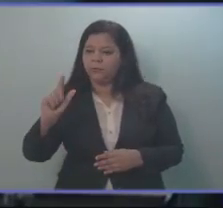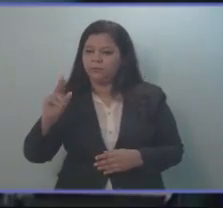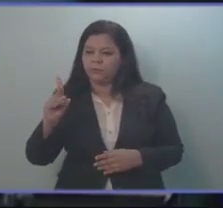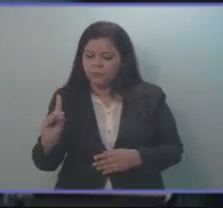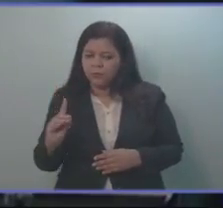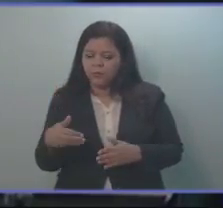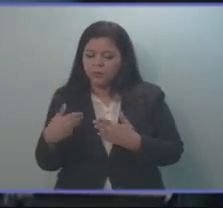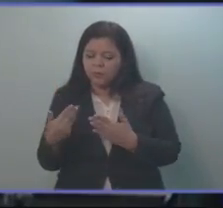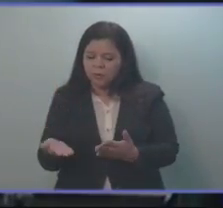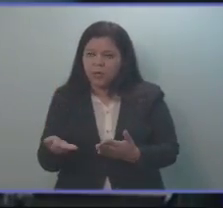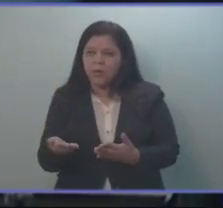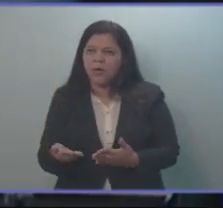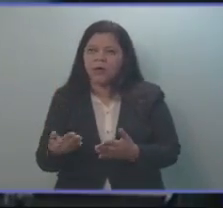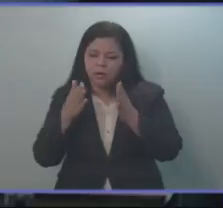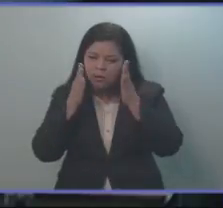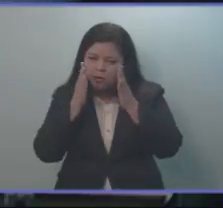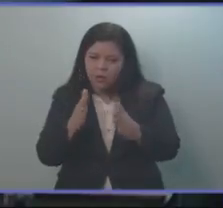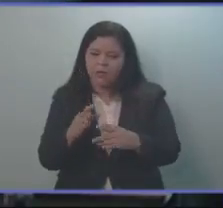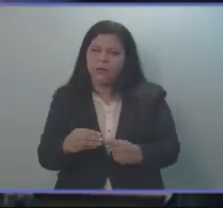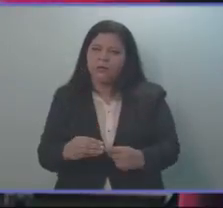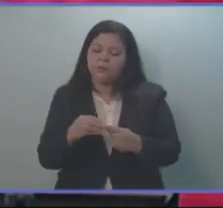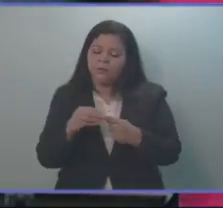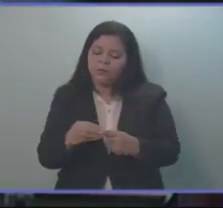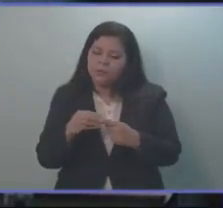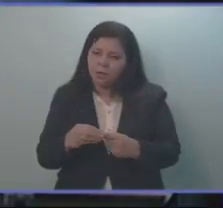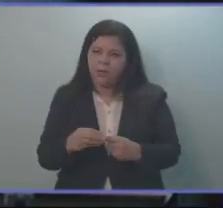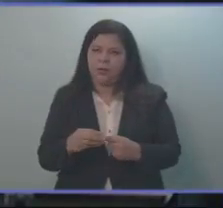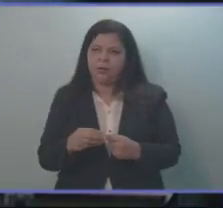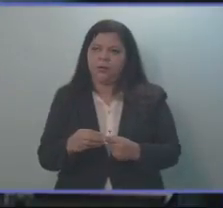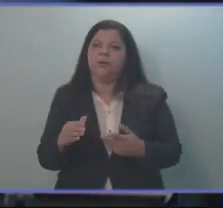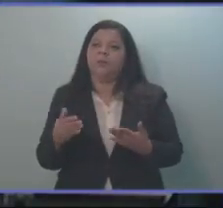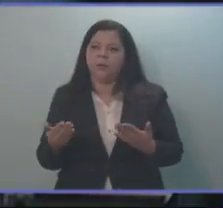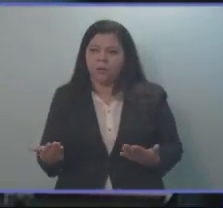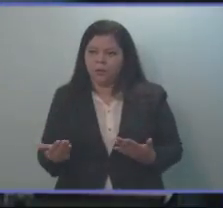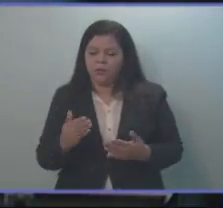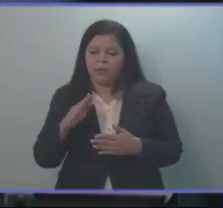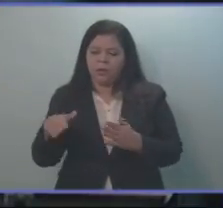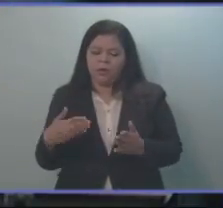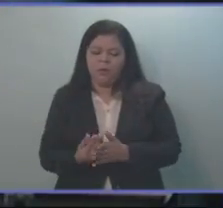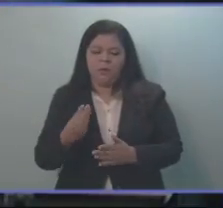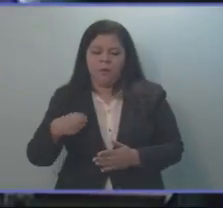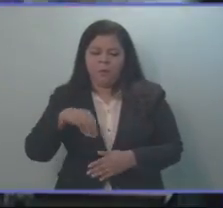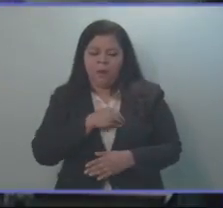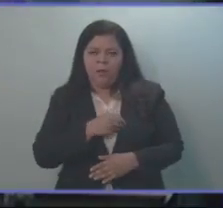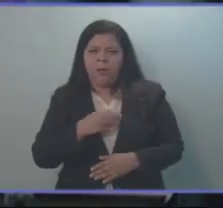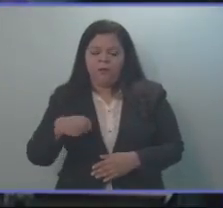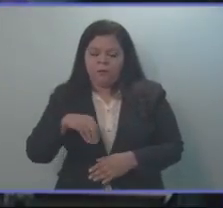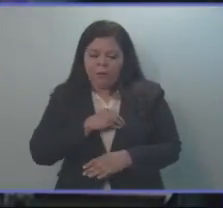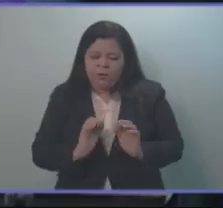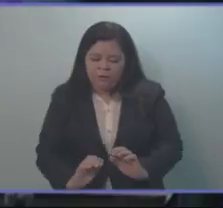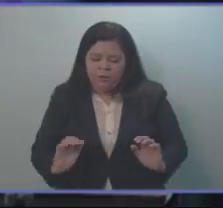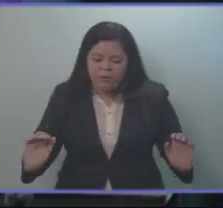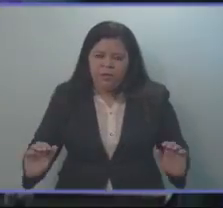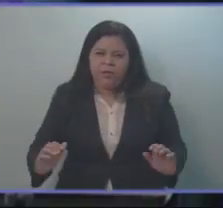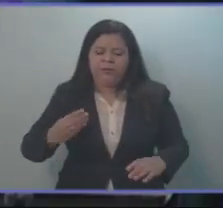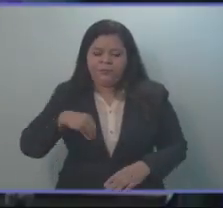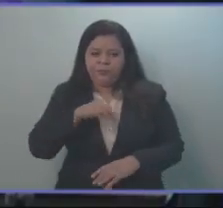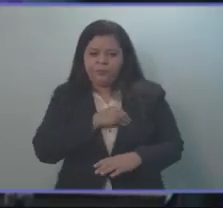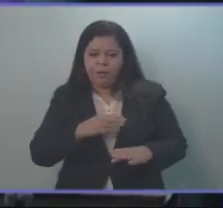brindar una atención especializada por parte de los médicos, pediatras,